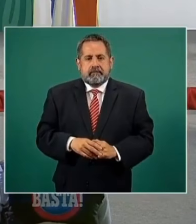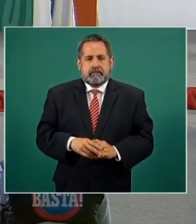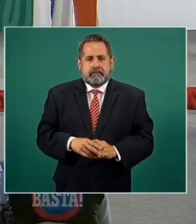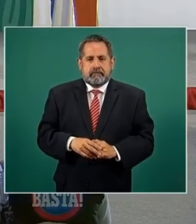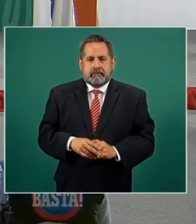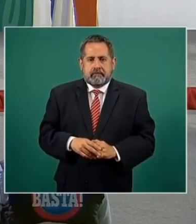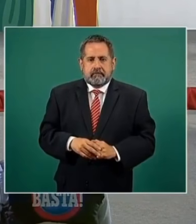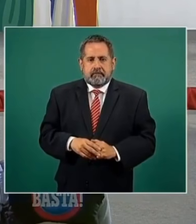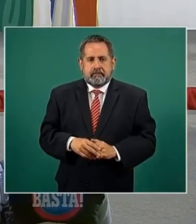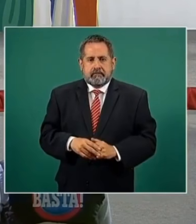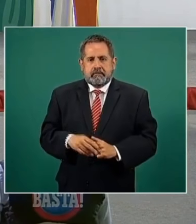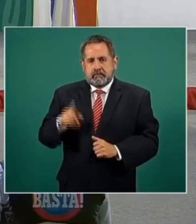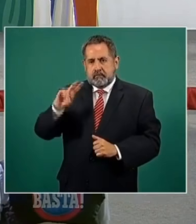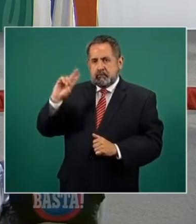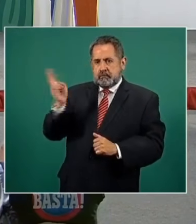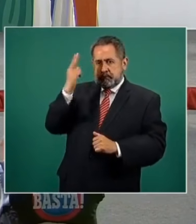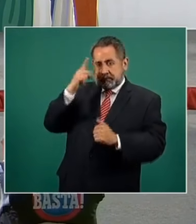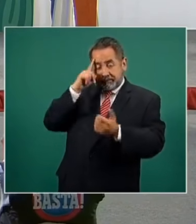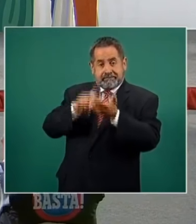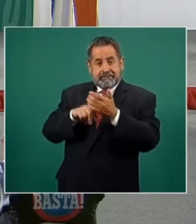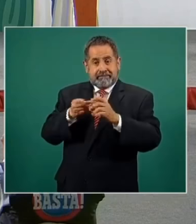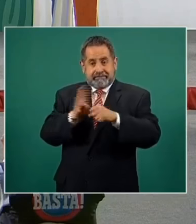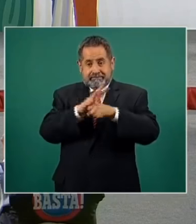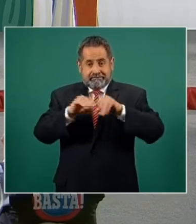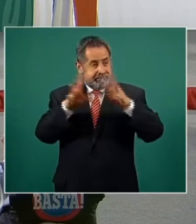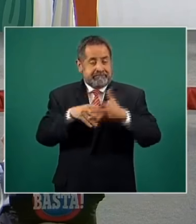Y es la universidad de referencia para el tema de la pandemia. Luego,